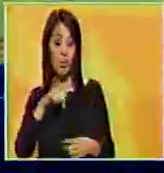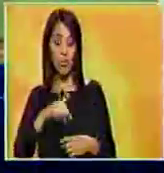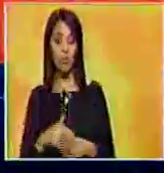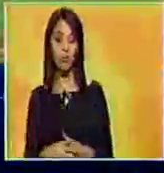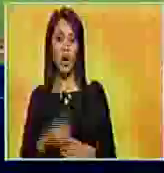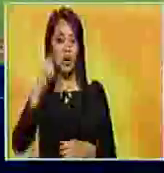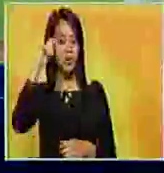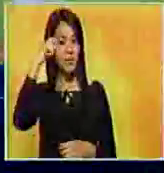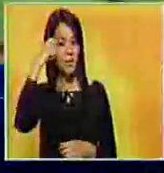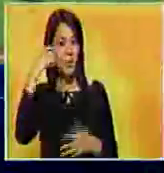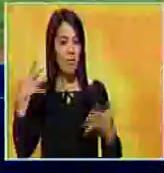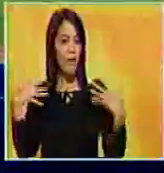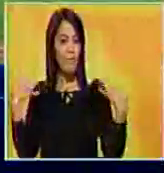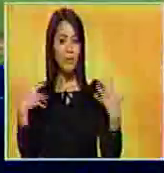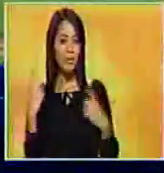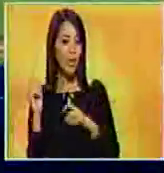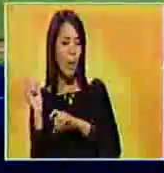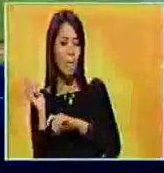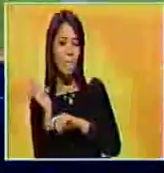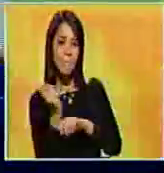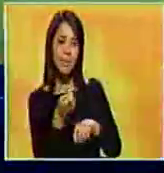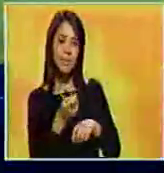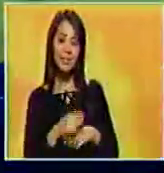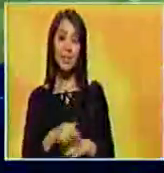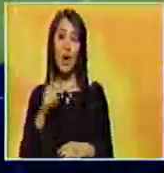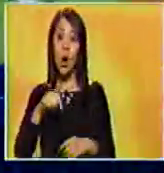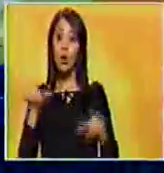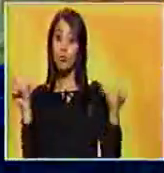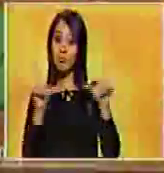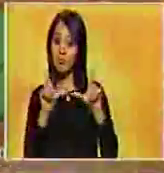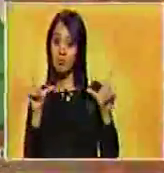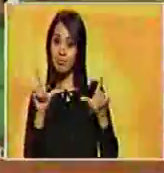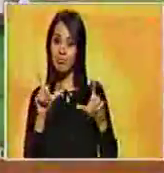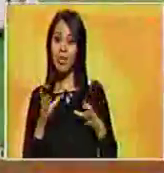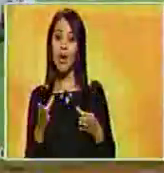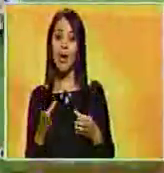Recuerden que la emoción de la pelota criolla también la podrán disfrutar junto al equipo de